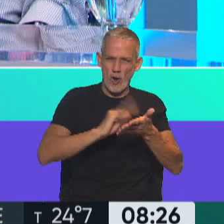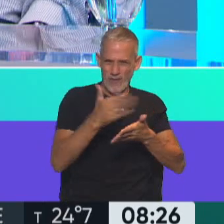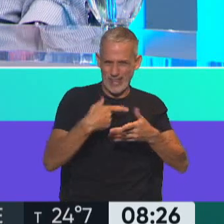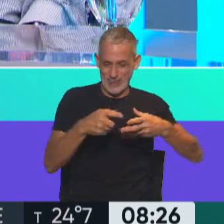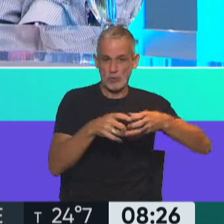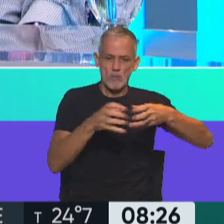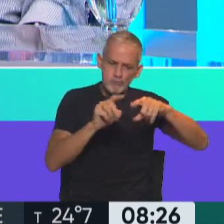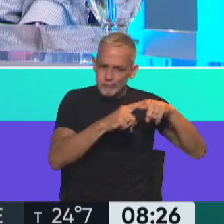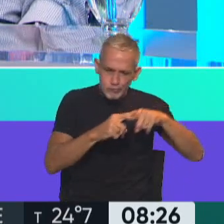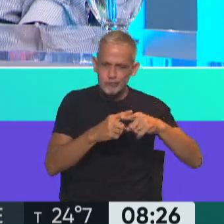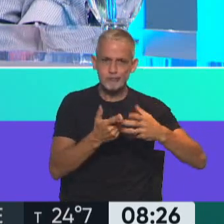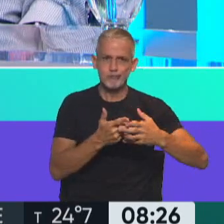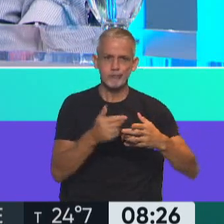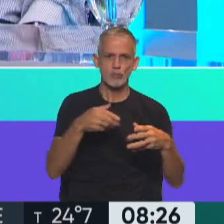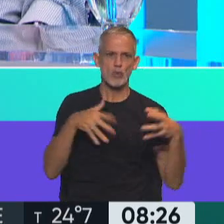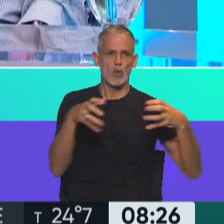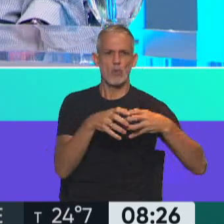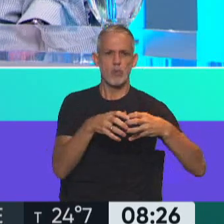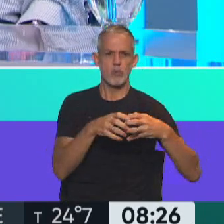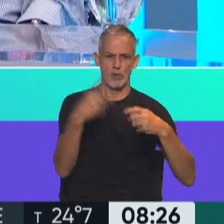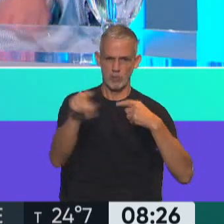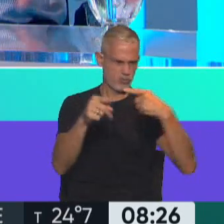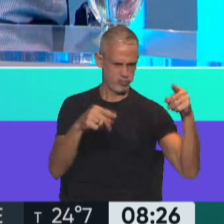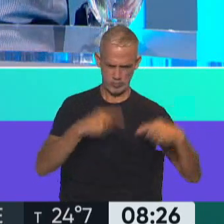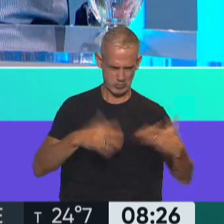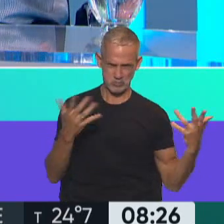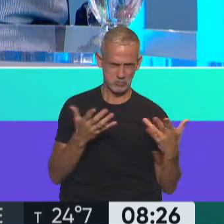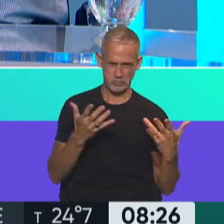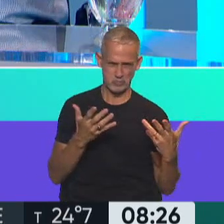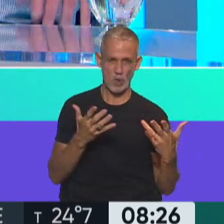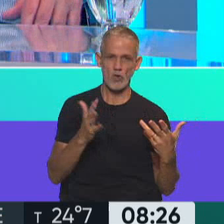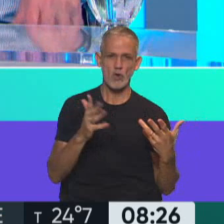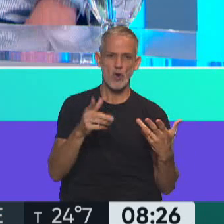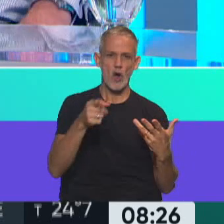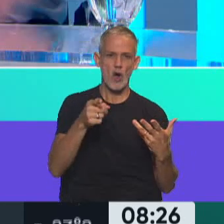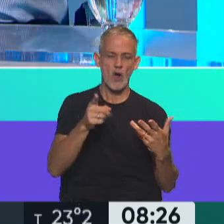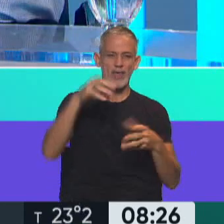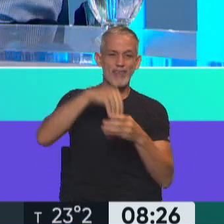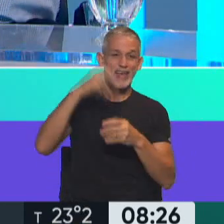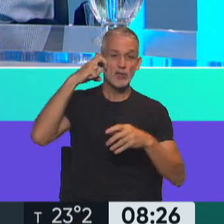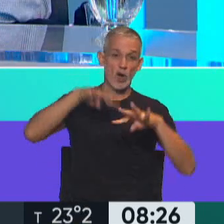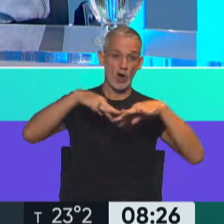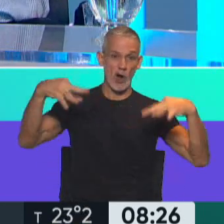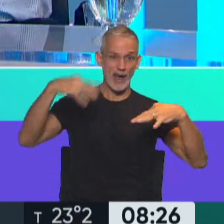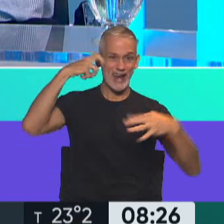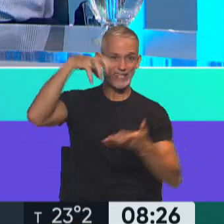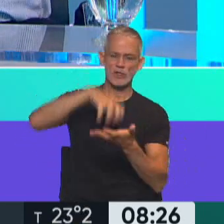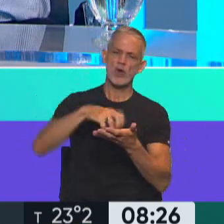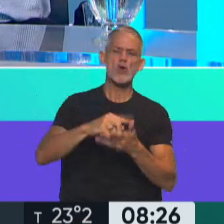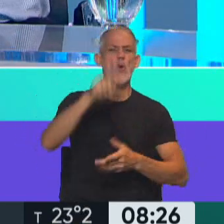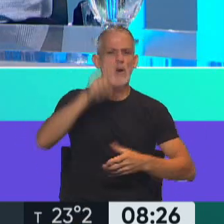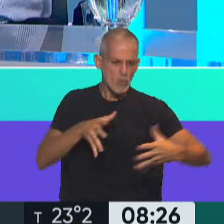el bloque no sea un objeto dentro del Congreso, sino un